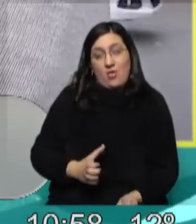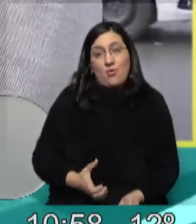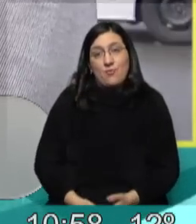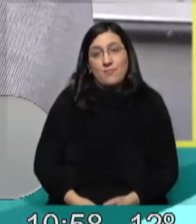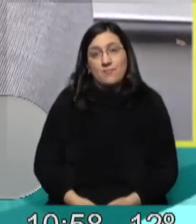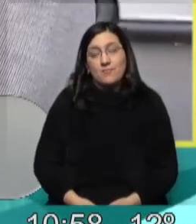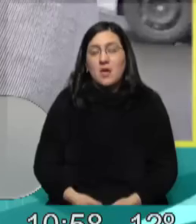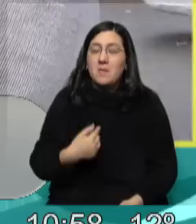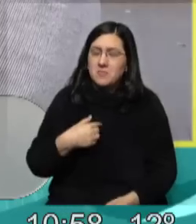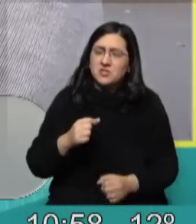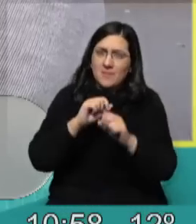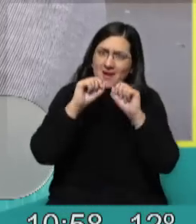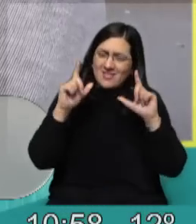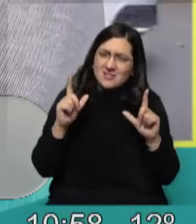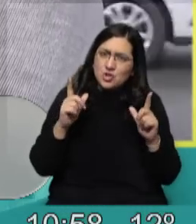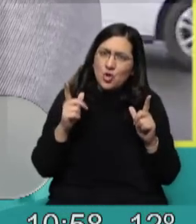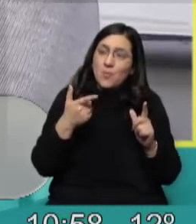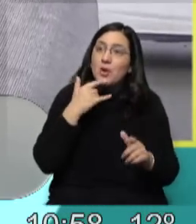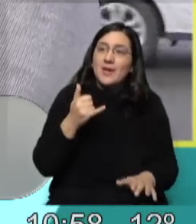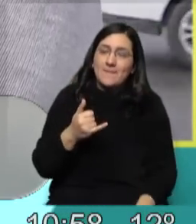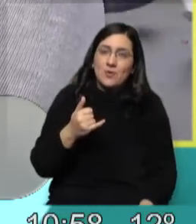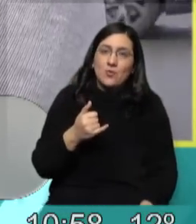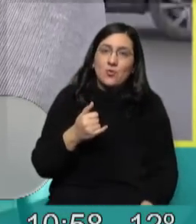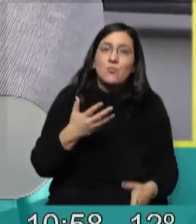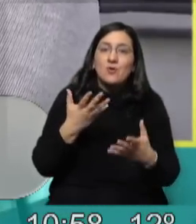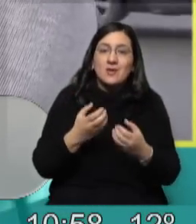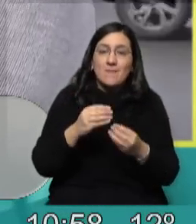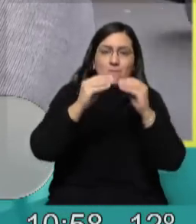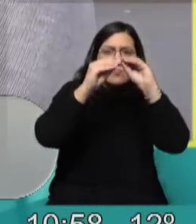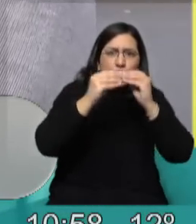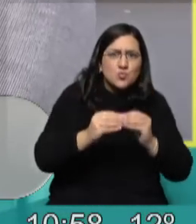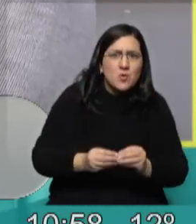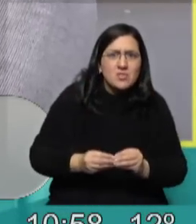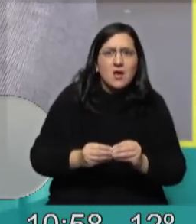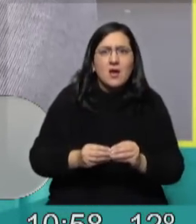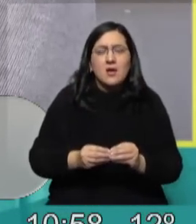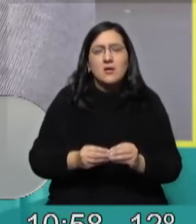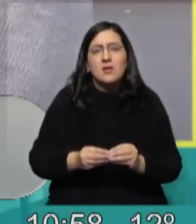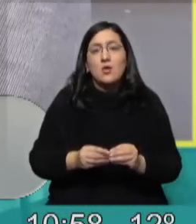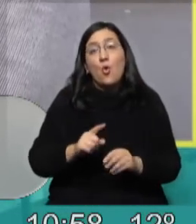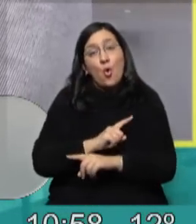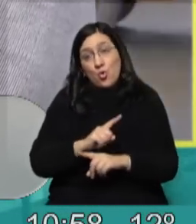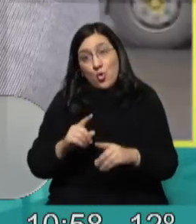donde me está llamando poderosamente la atención, por ejemplo, cómo han querido presupuestar o cómo han intentado presupuestar